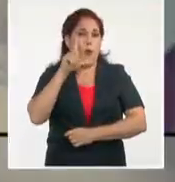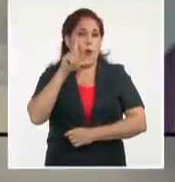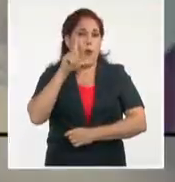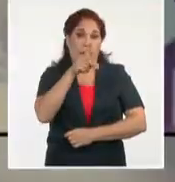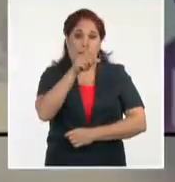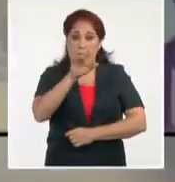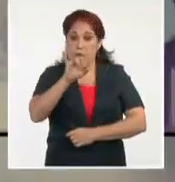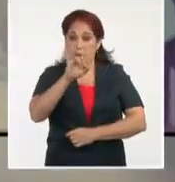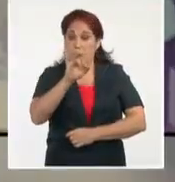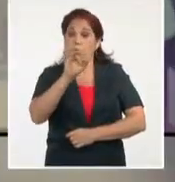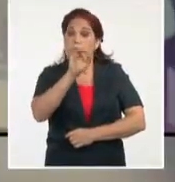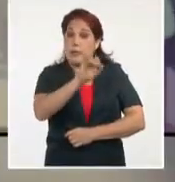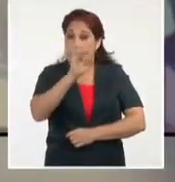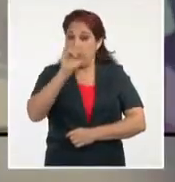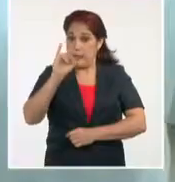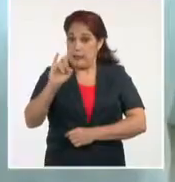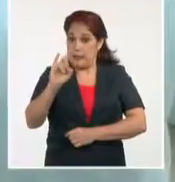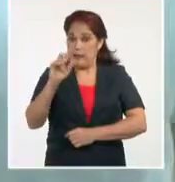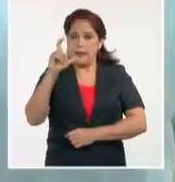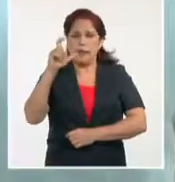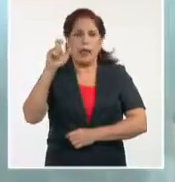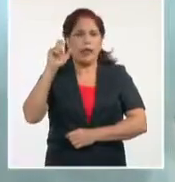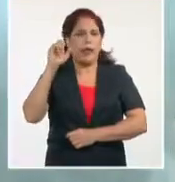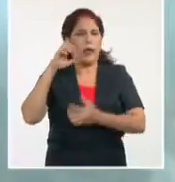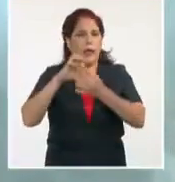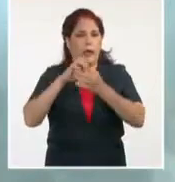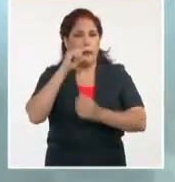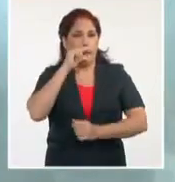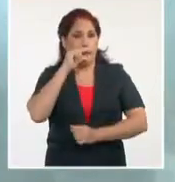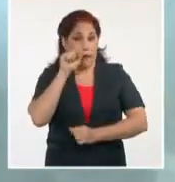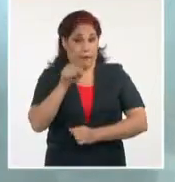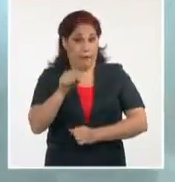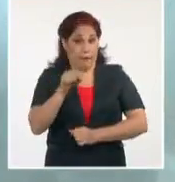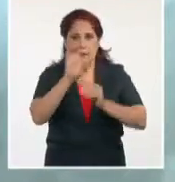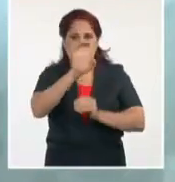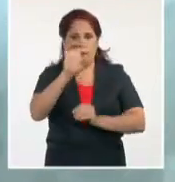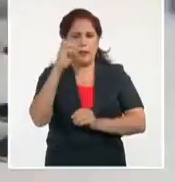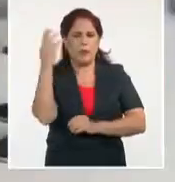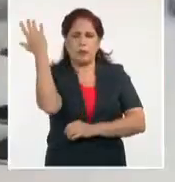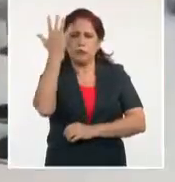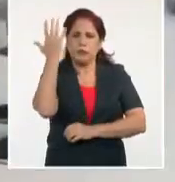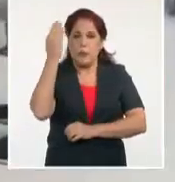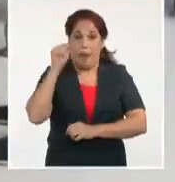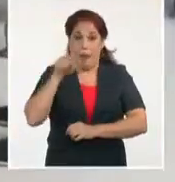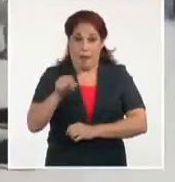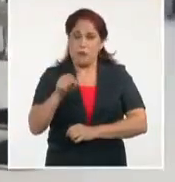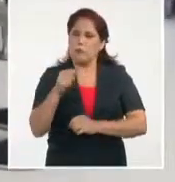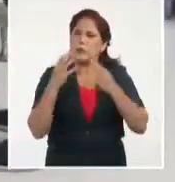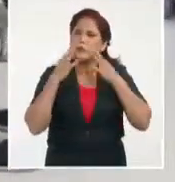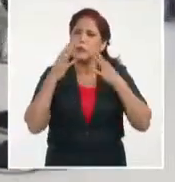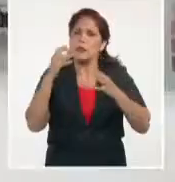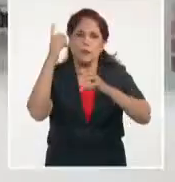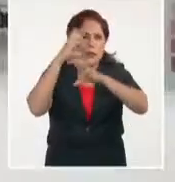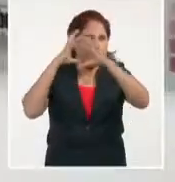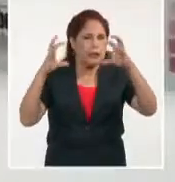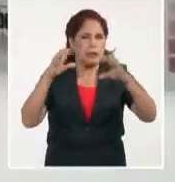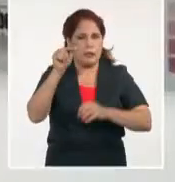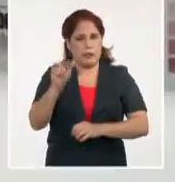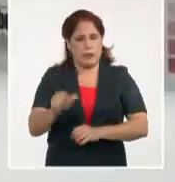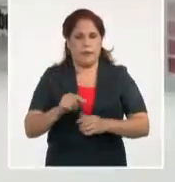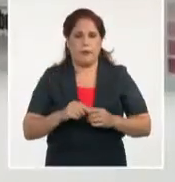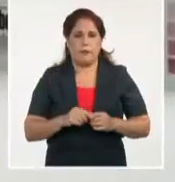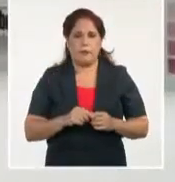julio de 1986, el de Ingeniería Genética y Biotecnología, CIGB, es una institución insigne de la ciencia cubana.